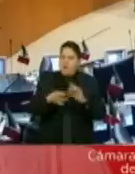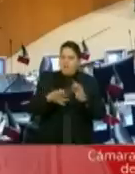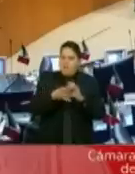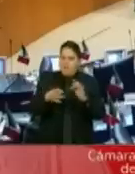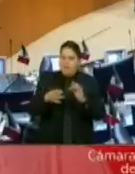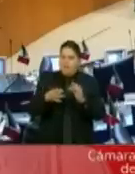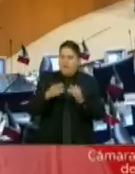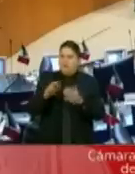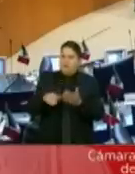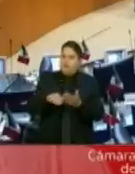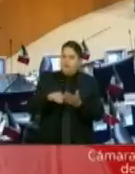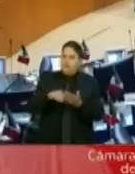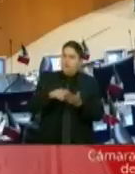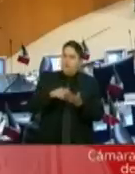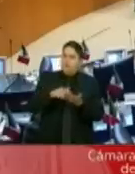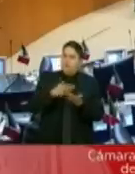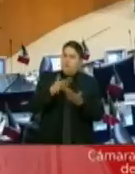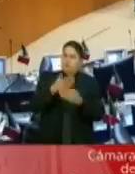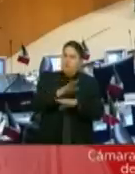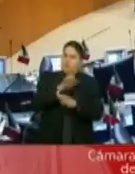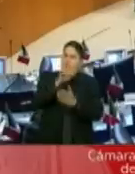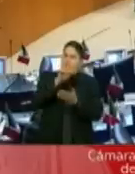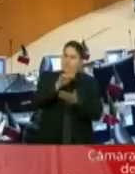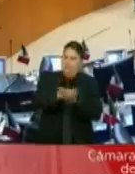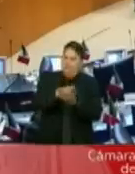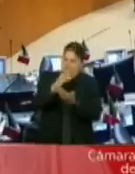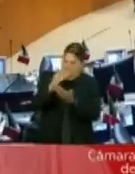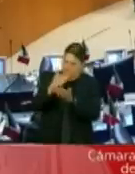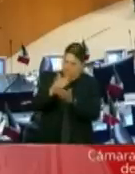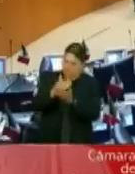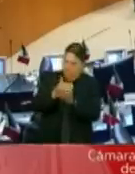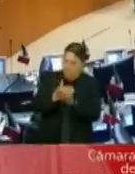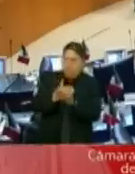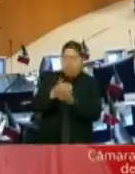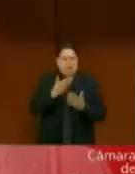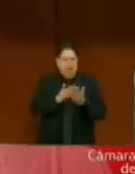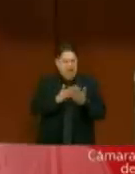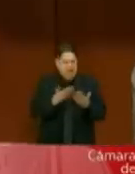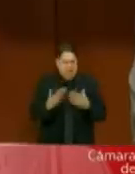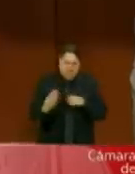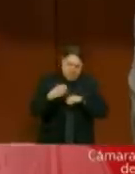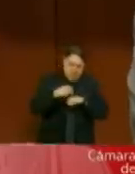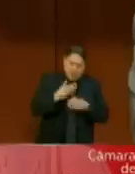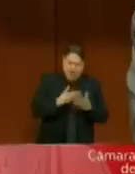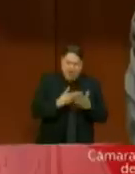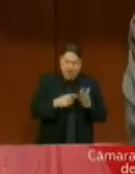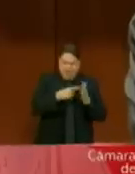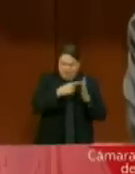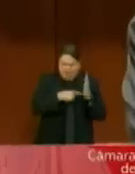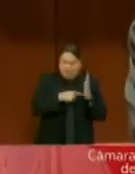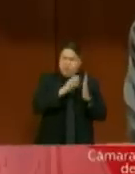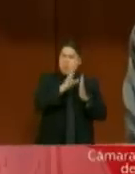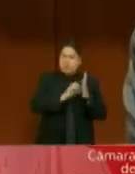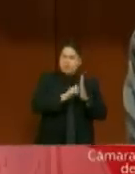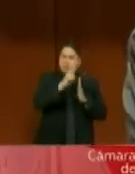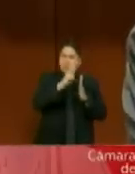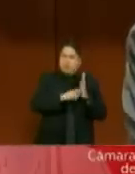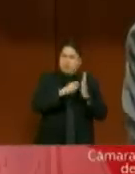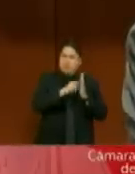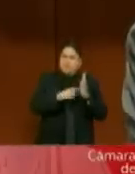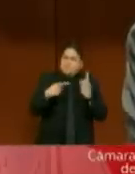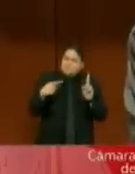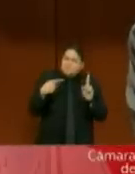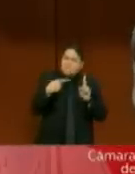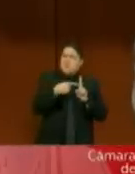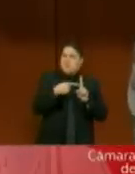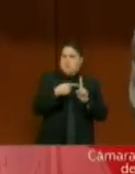llama un albazo. También debemos insistir, José, en lograr desarmar el falso debate. Todos